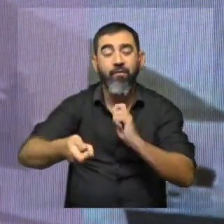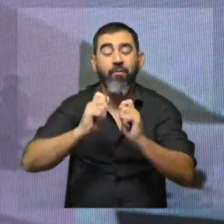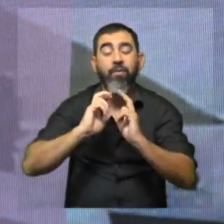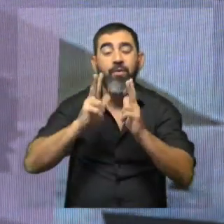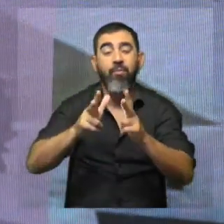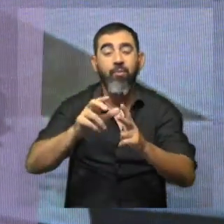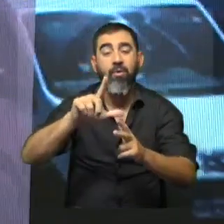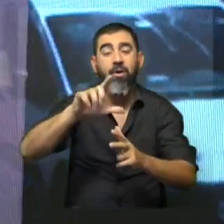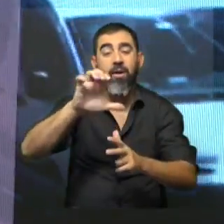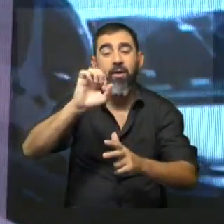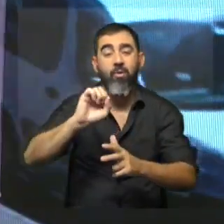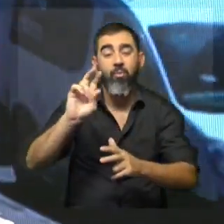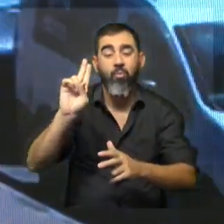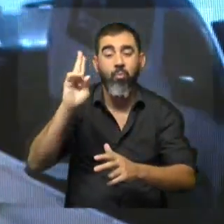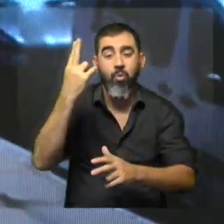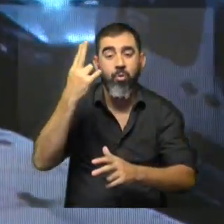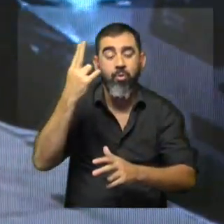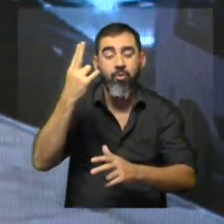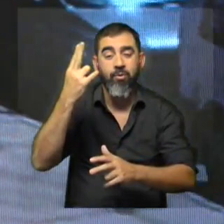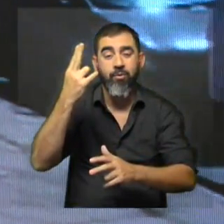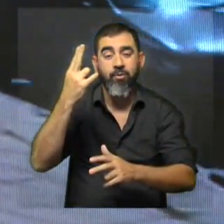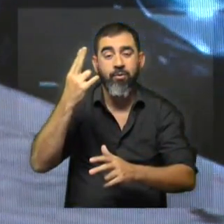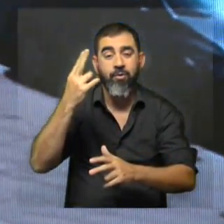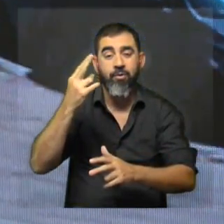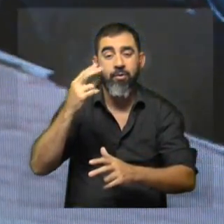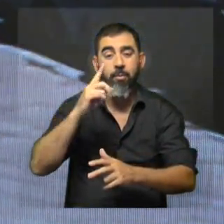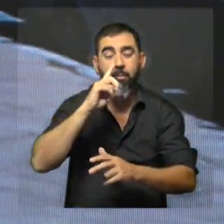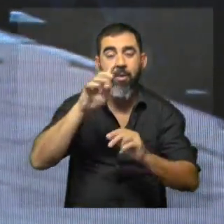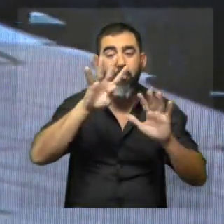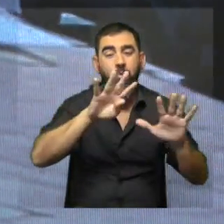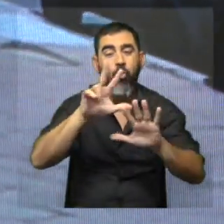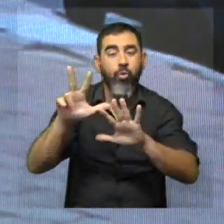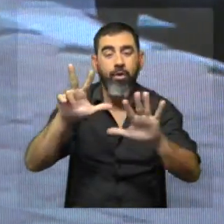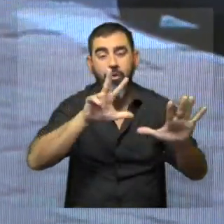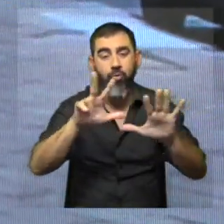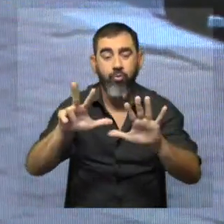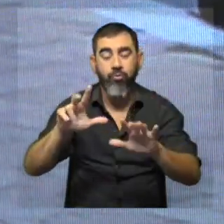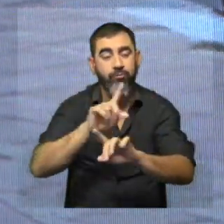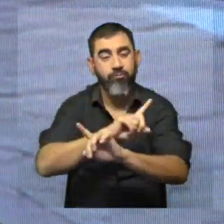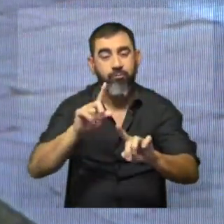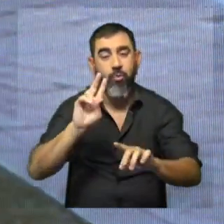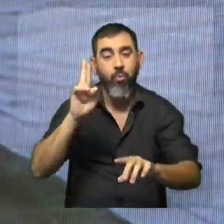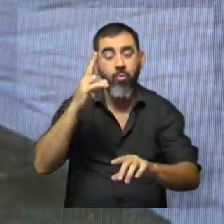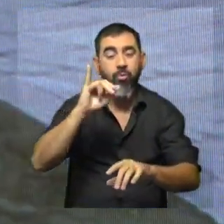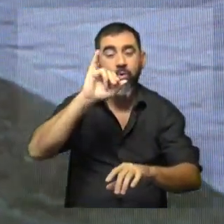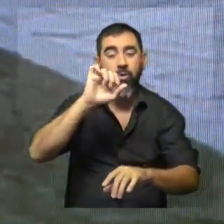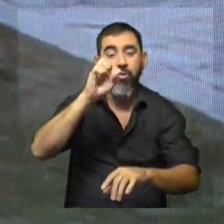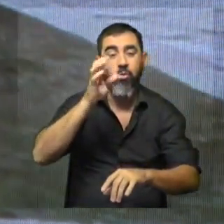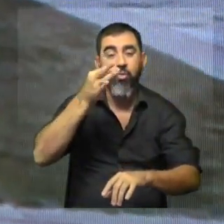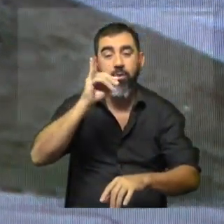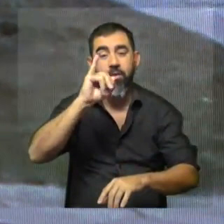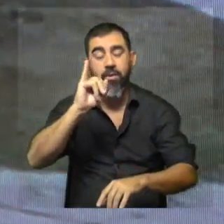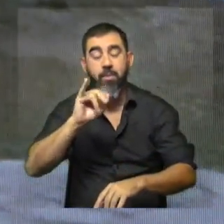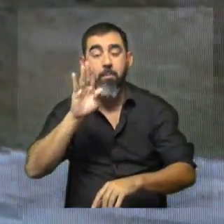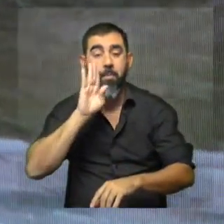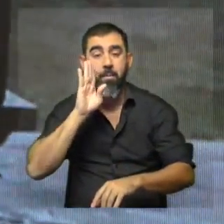Leo pasó el cielito de los elefantitos sí, en el hace tiempo. Y no, me equivoqué yo. Quien murió fue Yoti, su mamá.